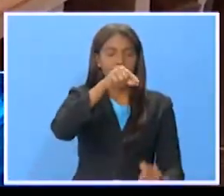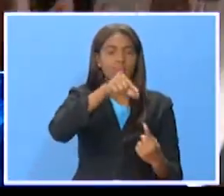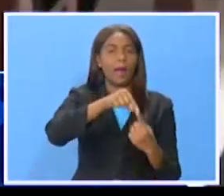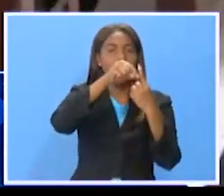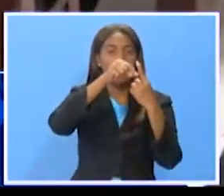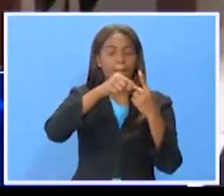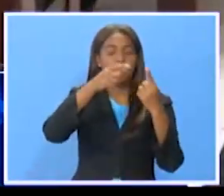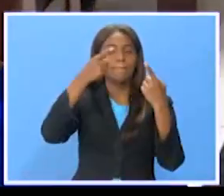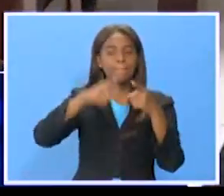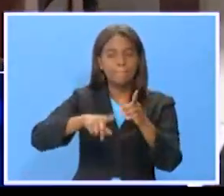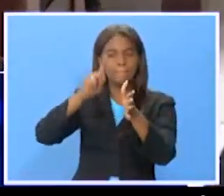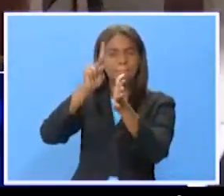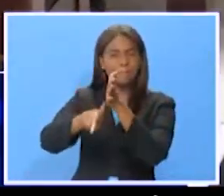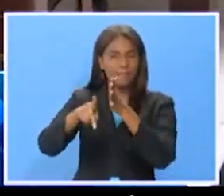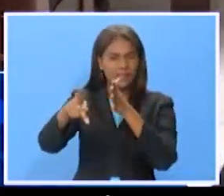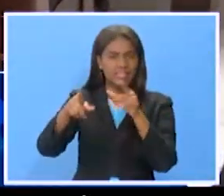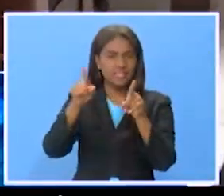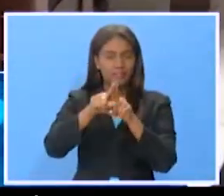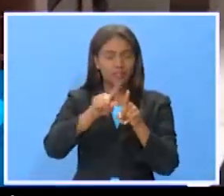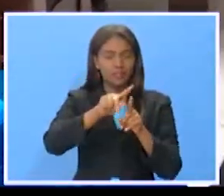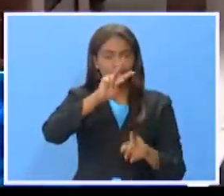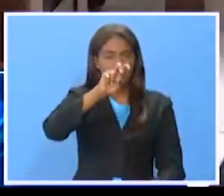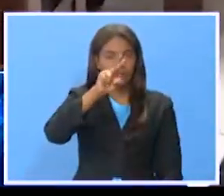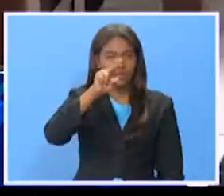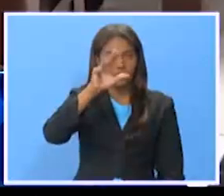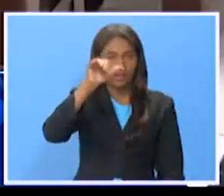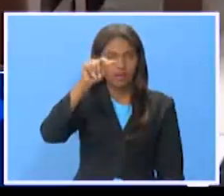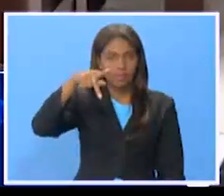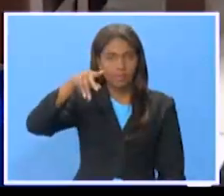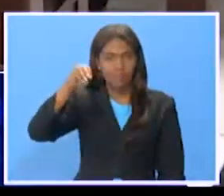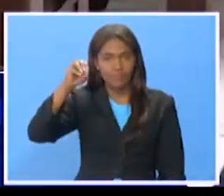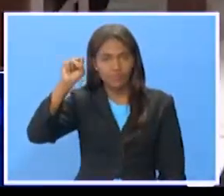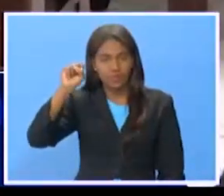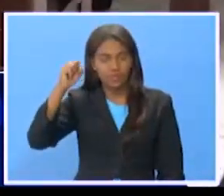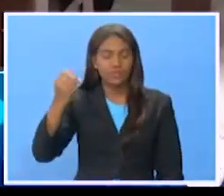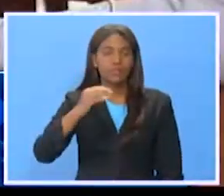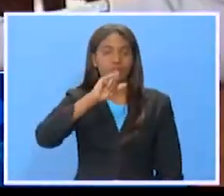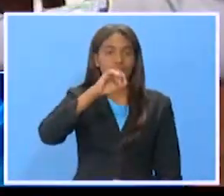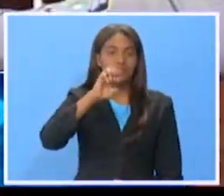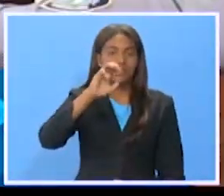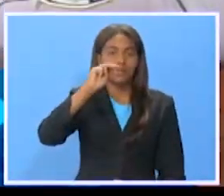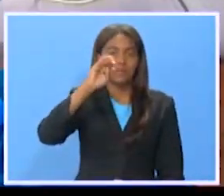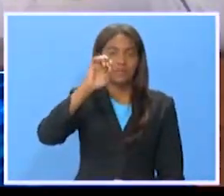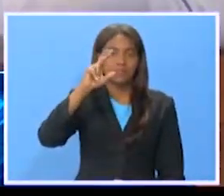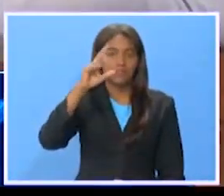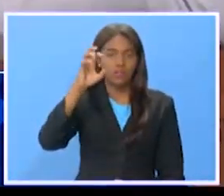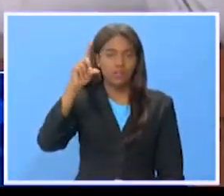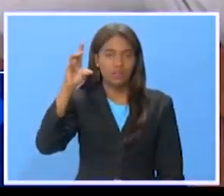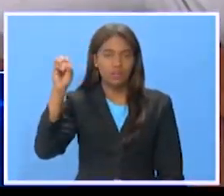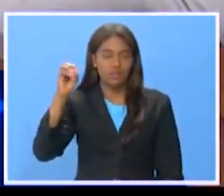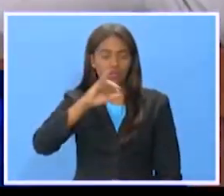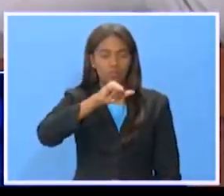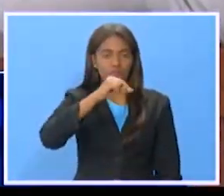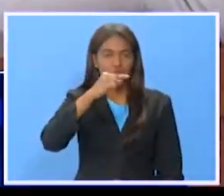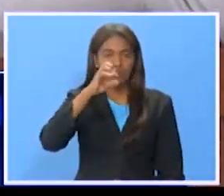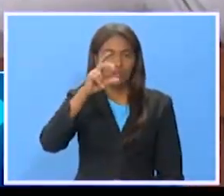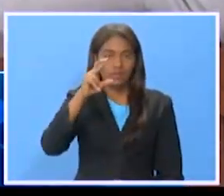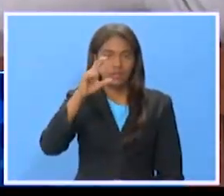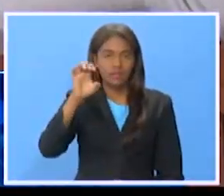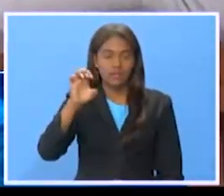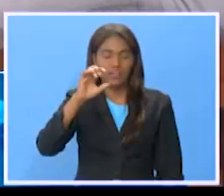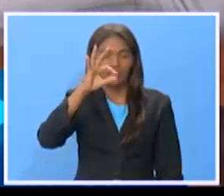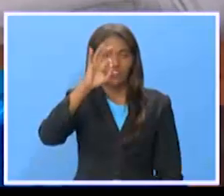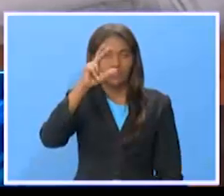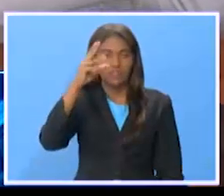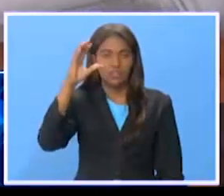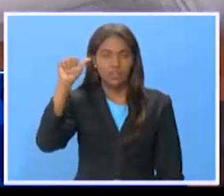autor material, así como Víctor Ravelo Campos, El Herrero, José Mercado, El Grande, Jorge Abreu, Francisca Suárez